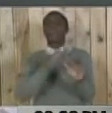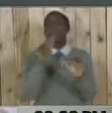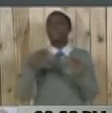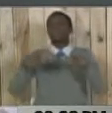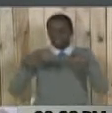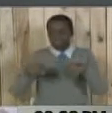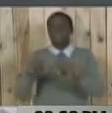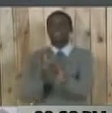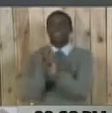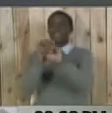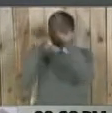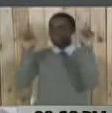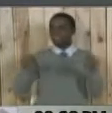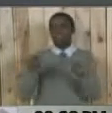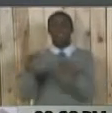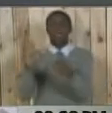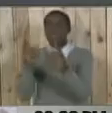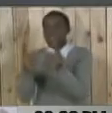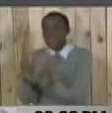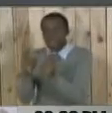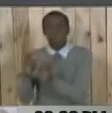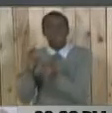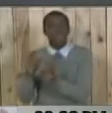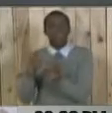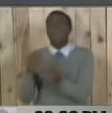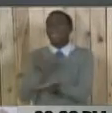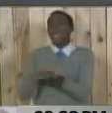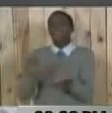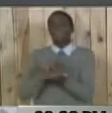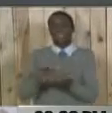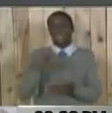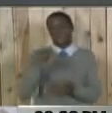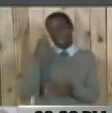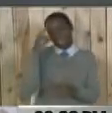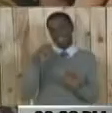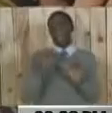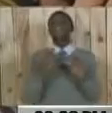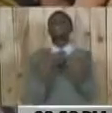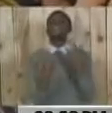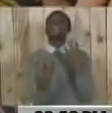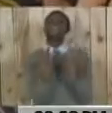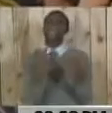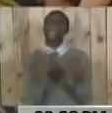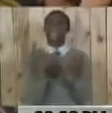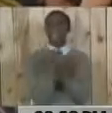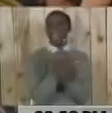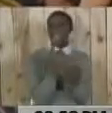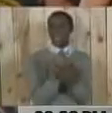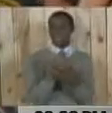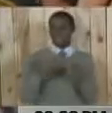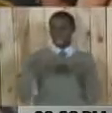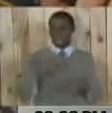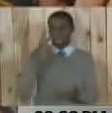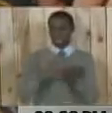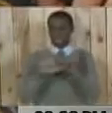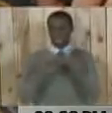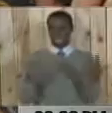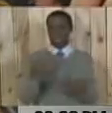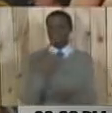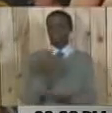sido incorporado en la Feria Internacional del Libro de Venezuela 2016. Iniciamos con un catálogo de